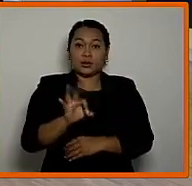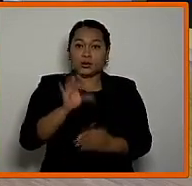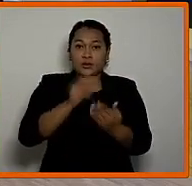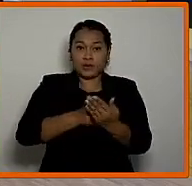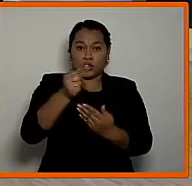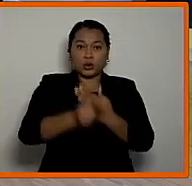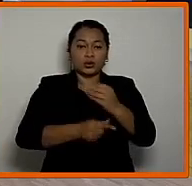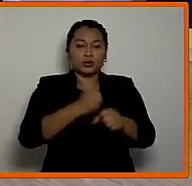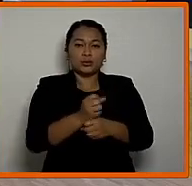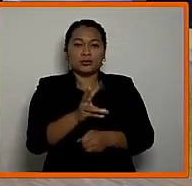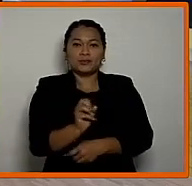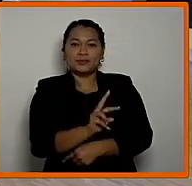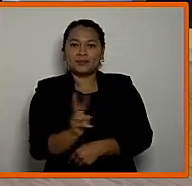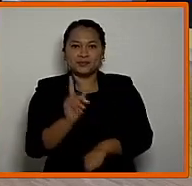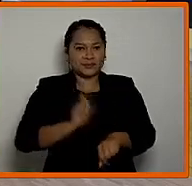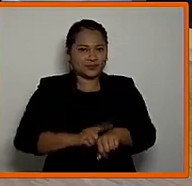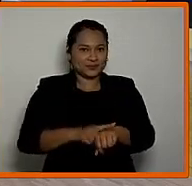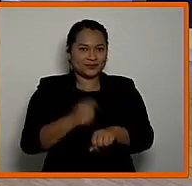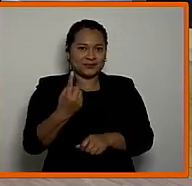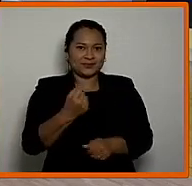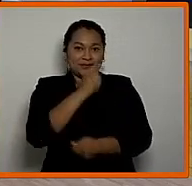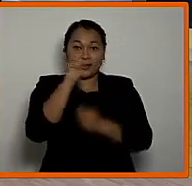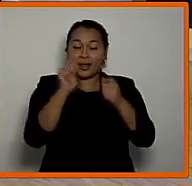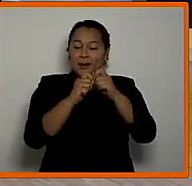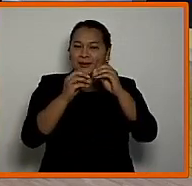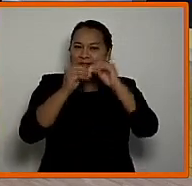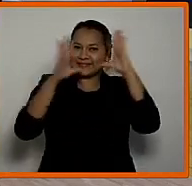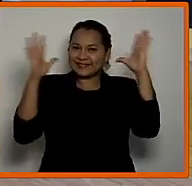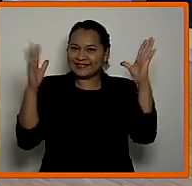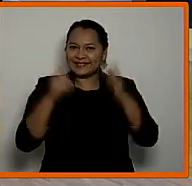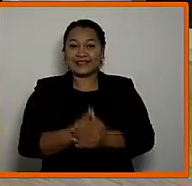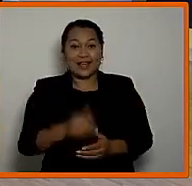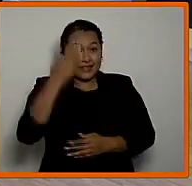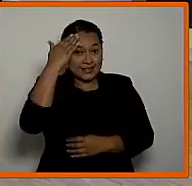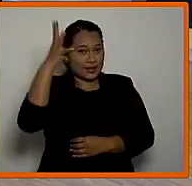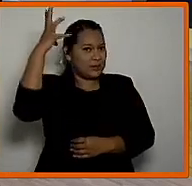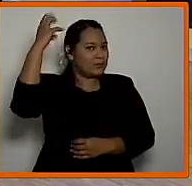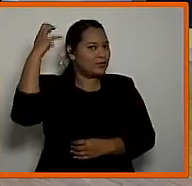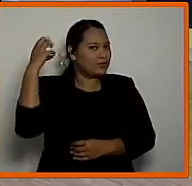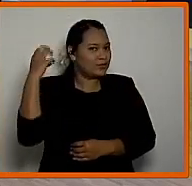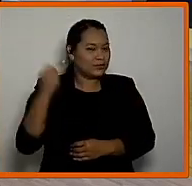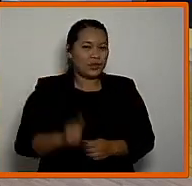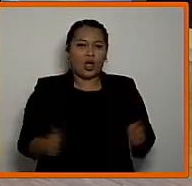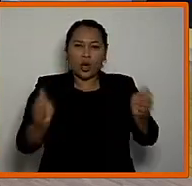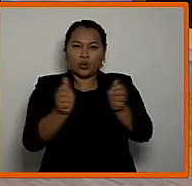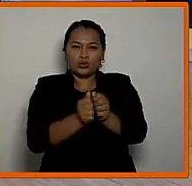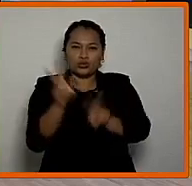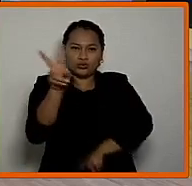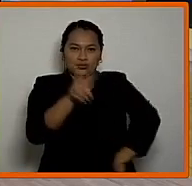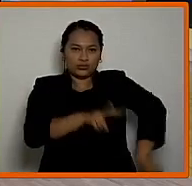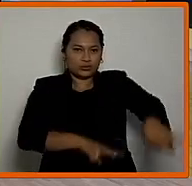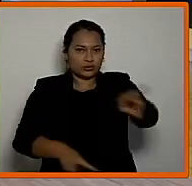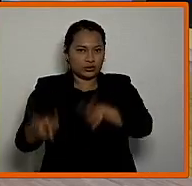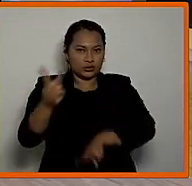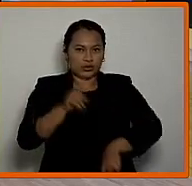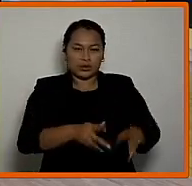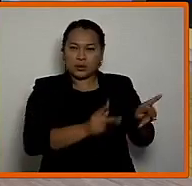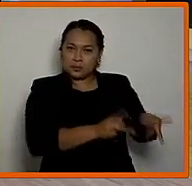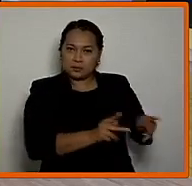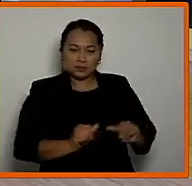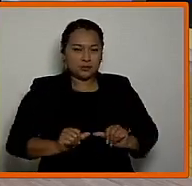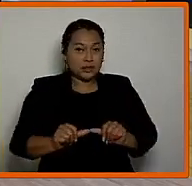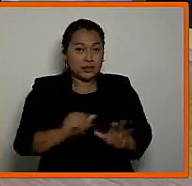2022! ¿Cuánto reloj marca las 11 en punto de la mañana? Te saluda Charlyn Walter en compañía de nuestro notario y auditora, que están